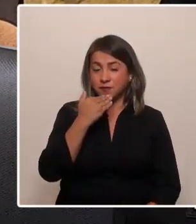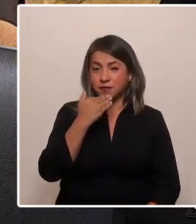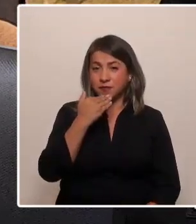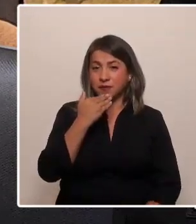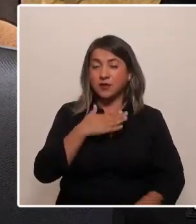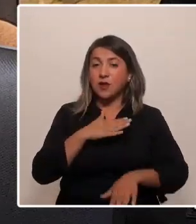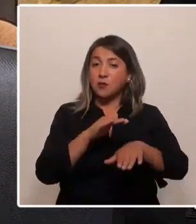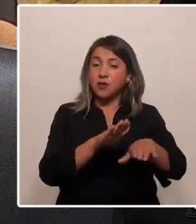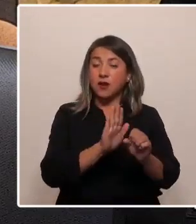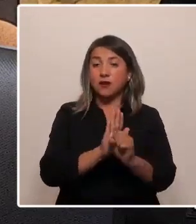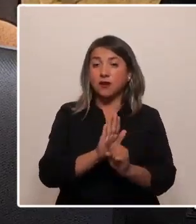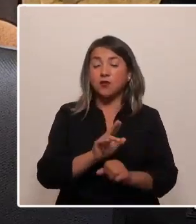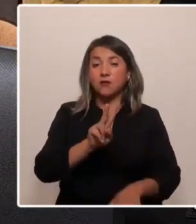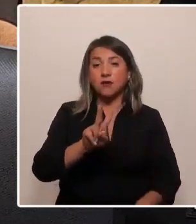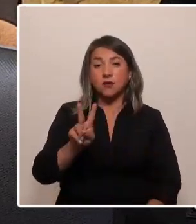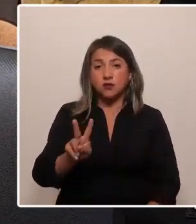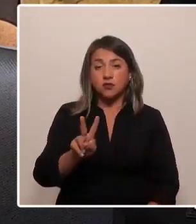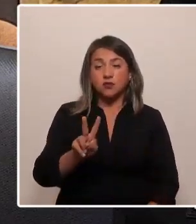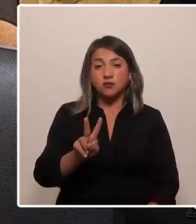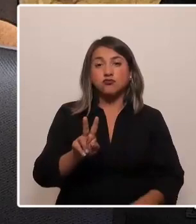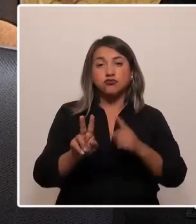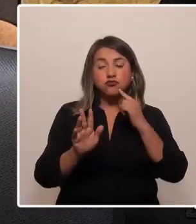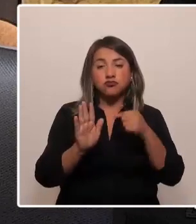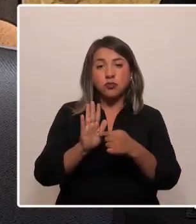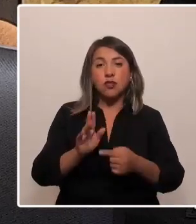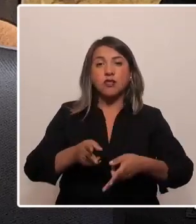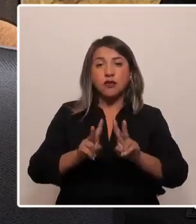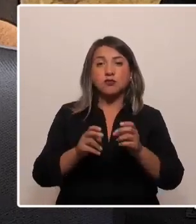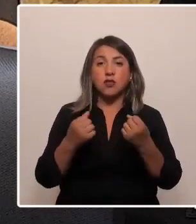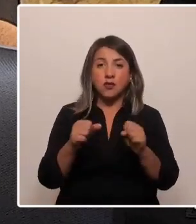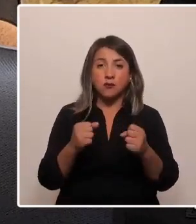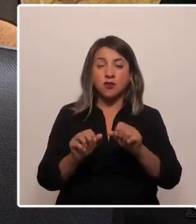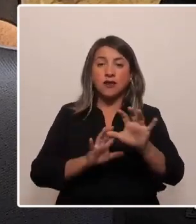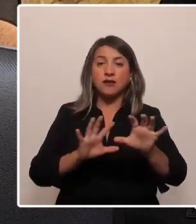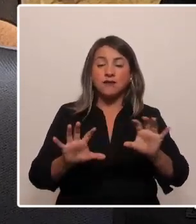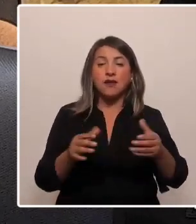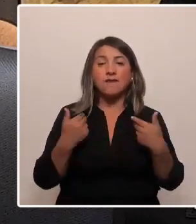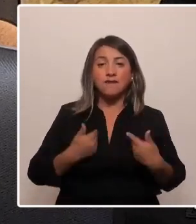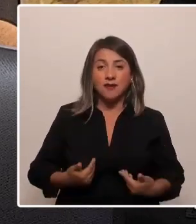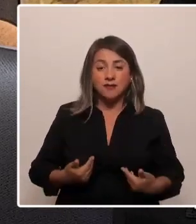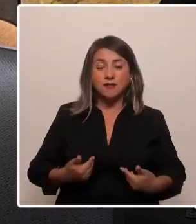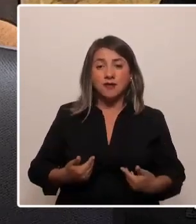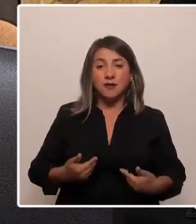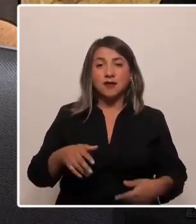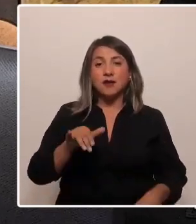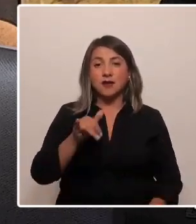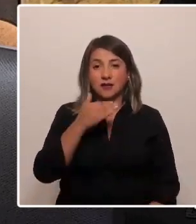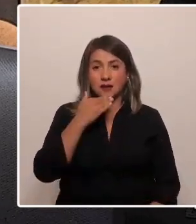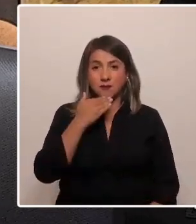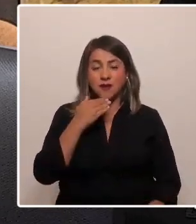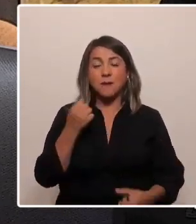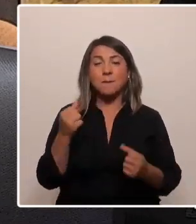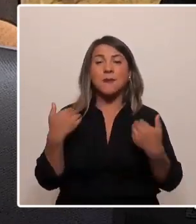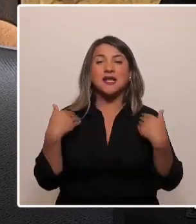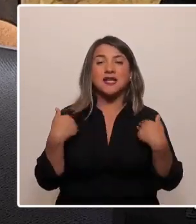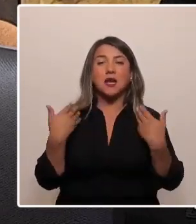apoyaré los artículos 22, que consagra el derecho al deporte y a la actividad física y las prácticas corporales.